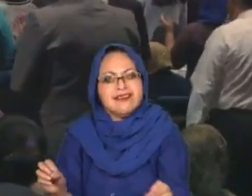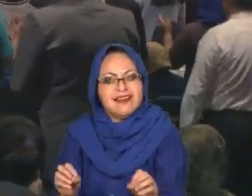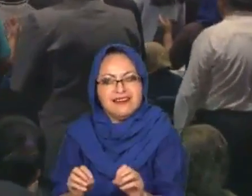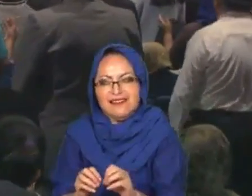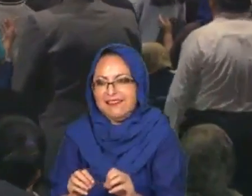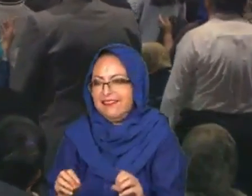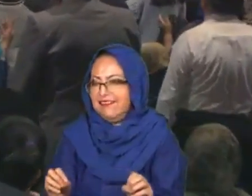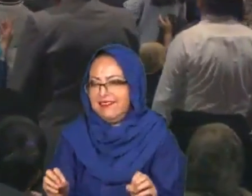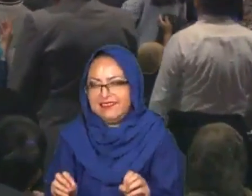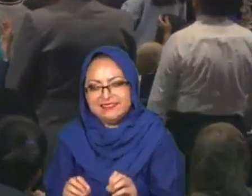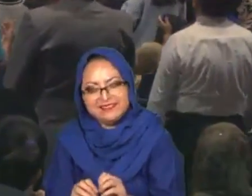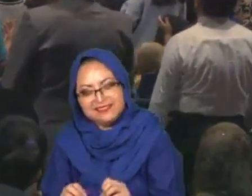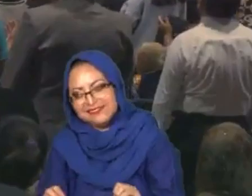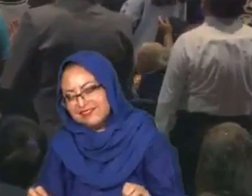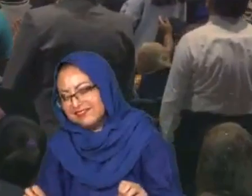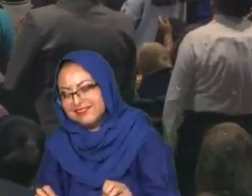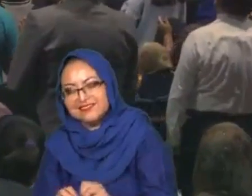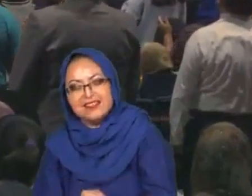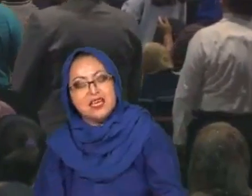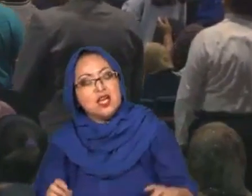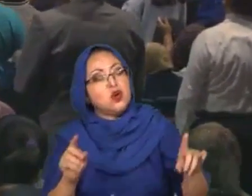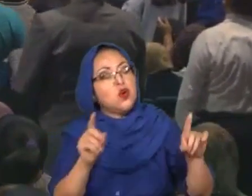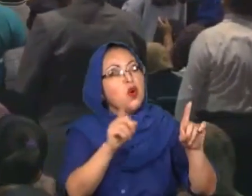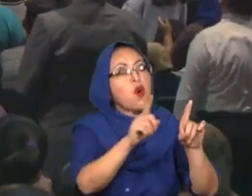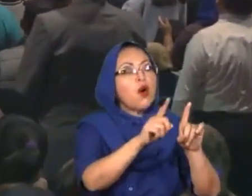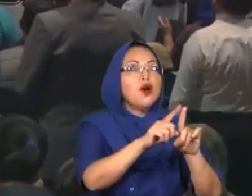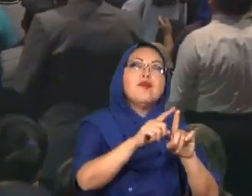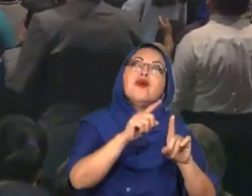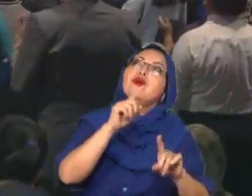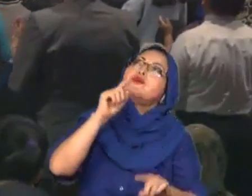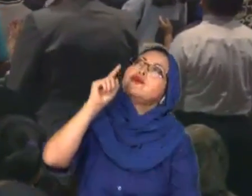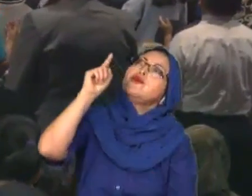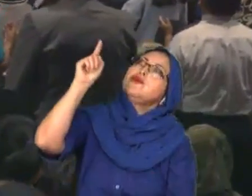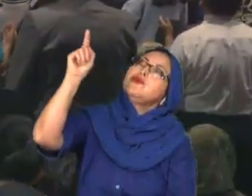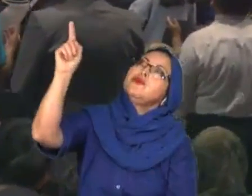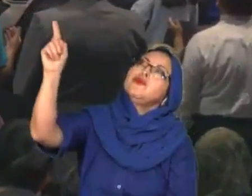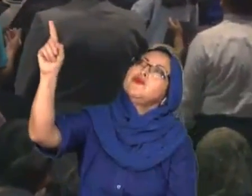No hay nadie como tú.